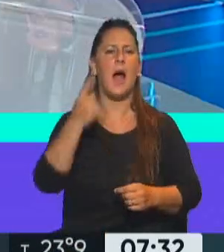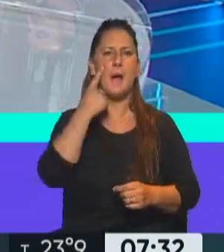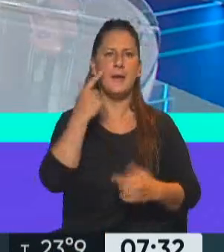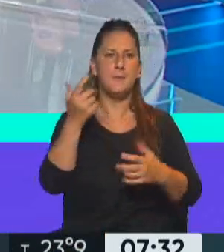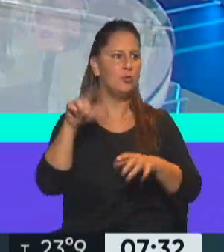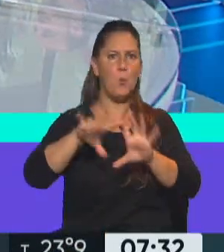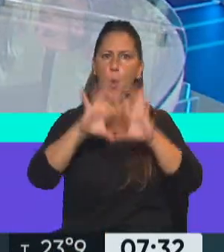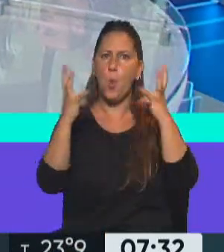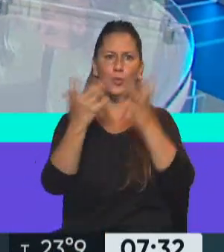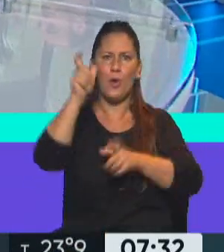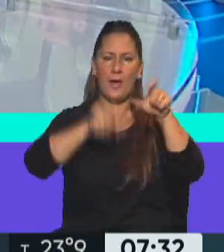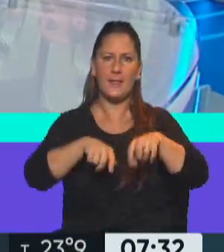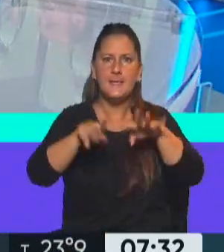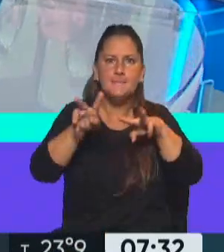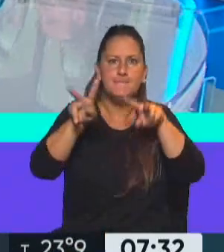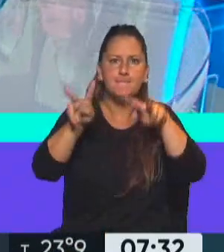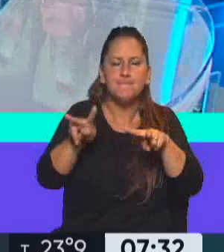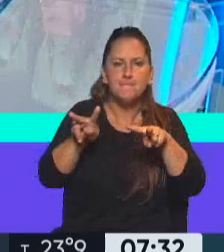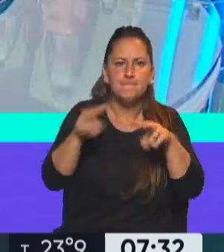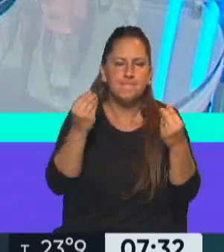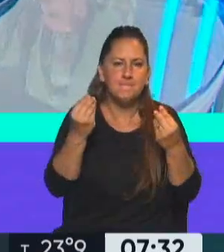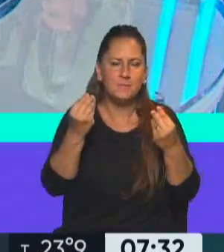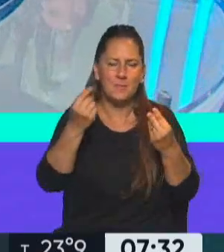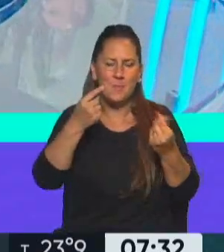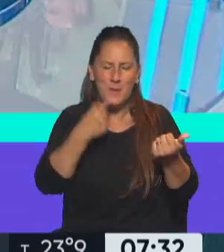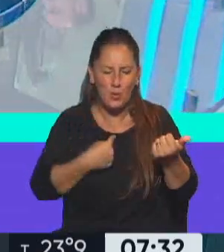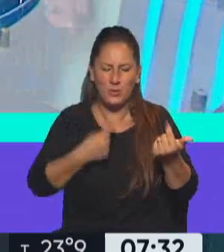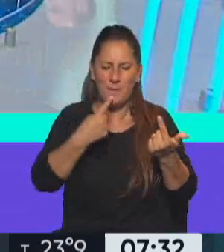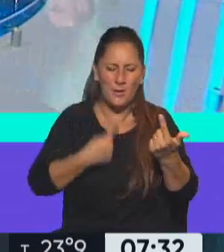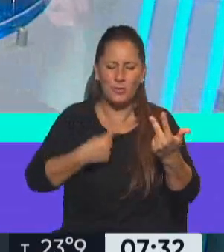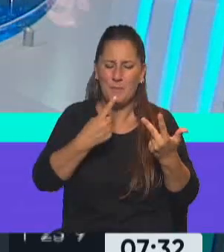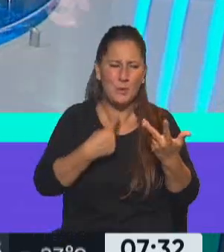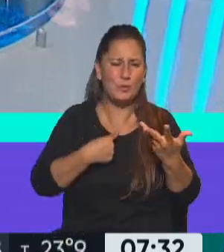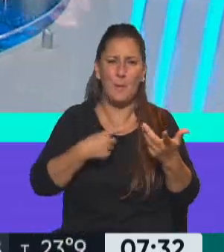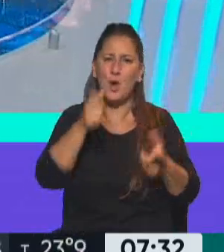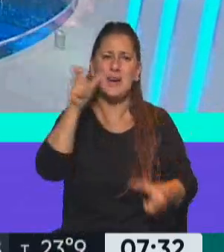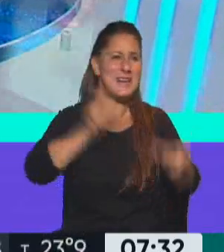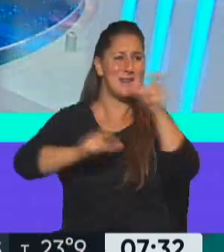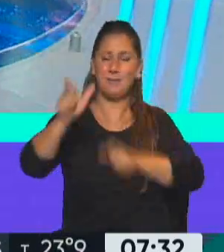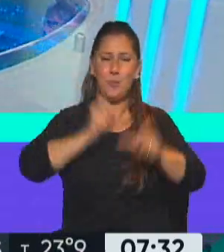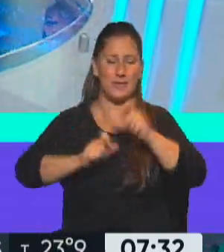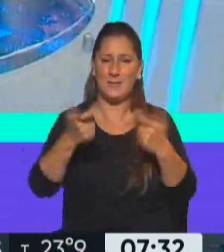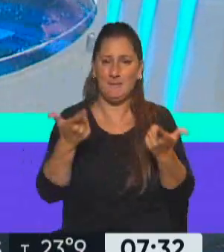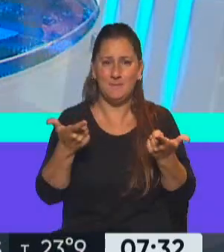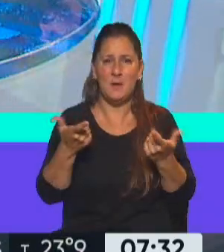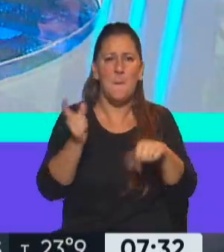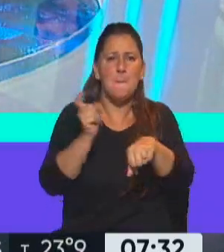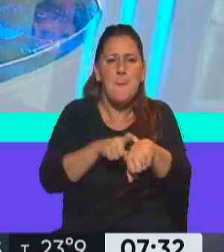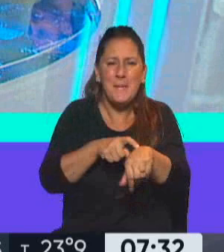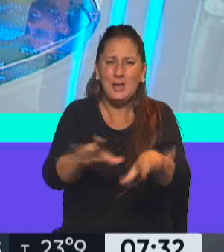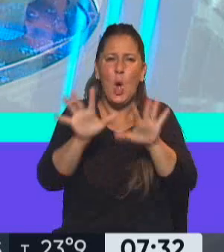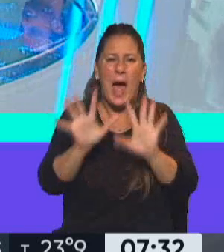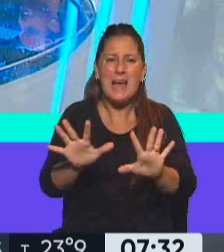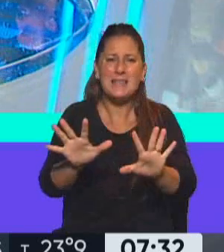al mundo, en donde uno se hace un montón de preguntas, pero las respuestas no están llegando. ¿Por qué llegamos a este momento? ¿Por